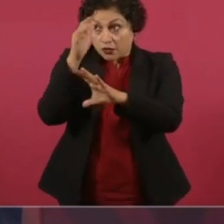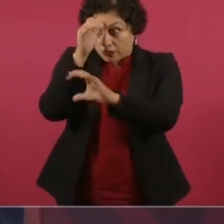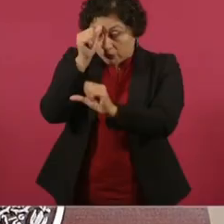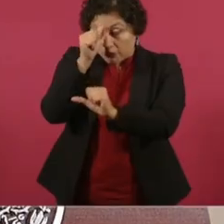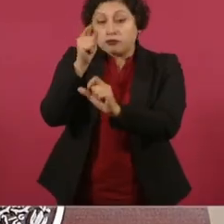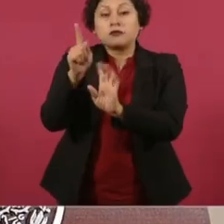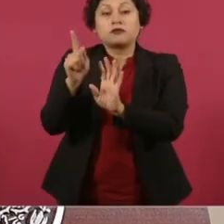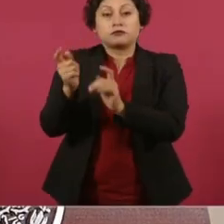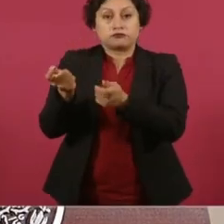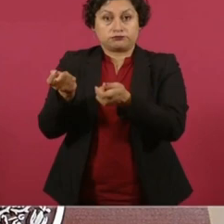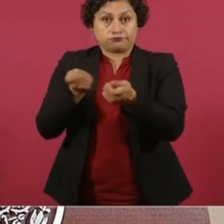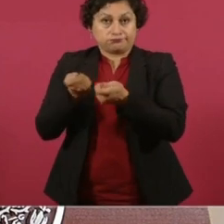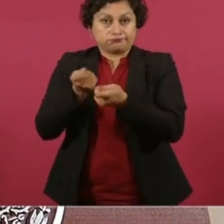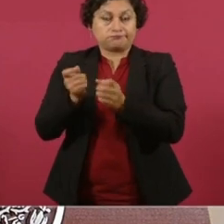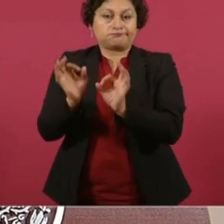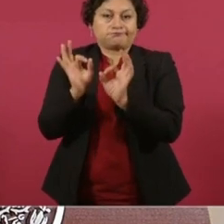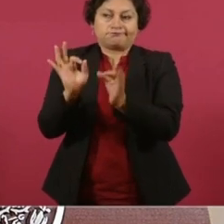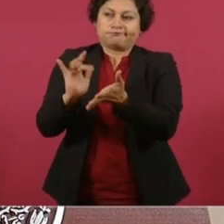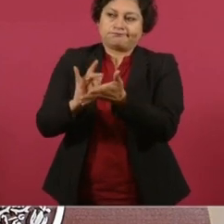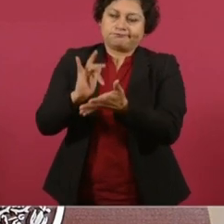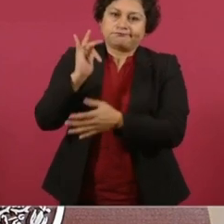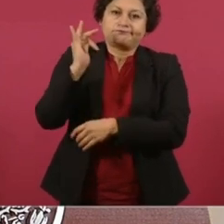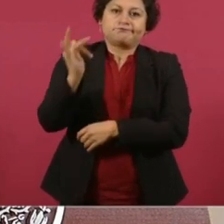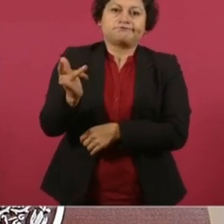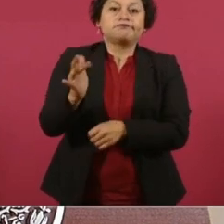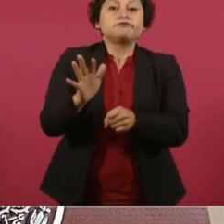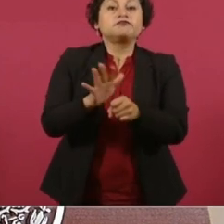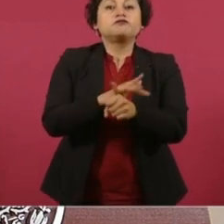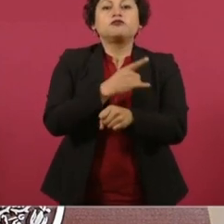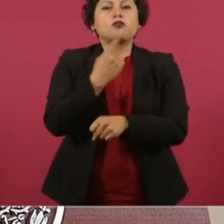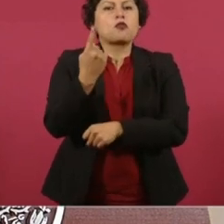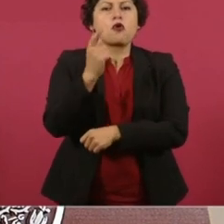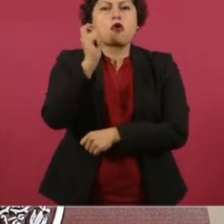gobernar es asunto de todos,